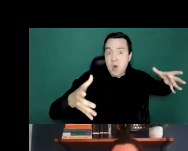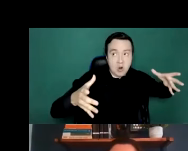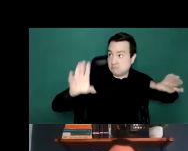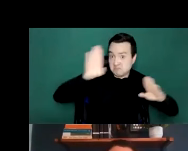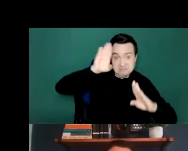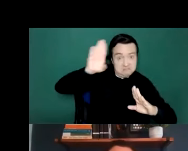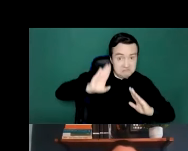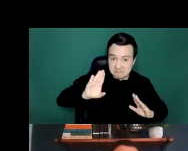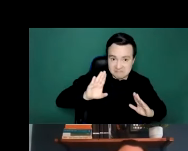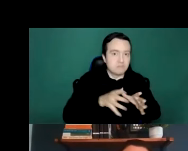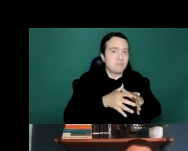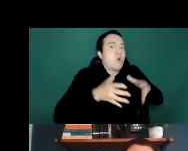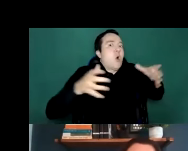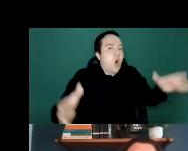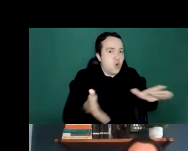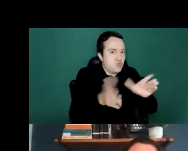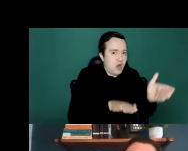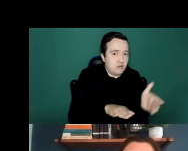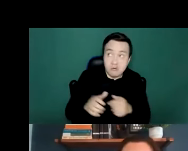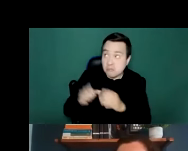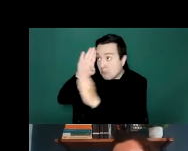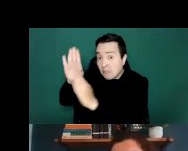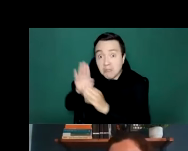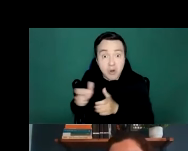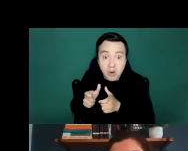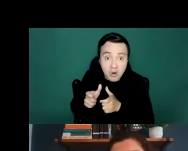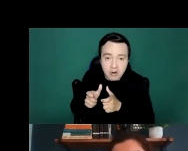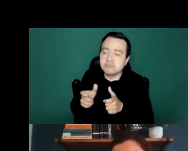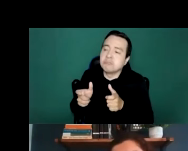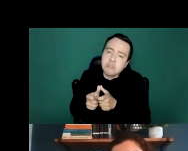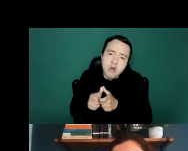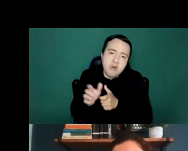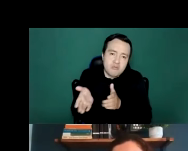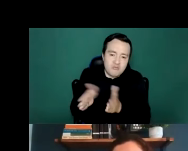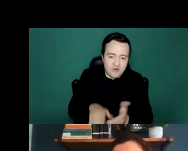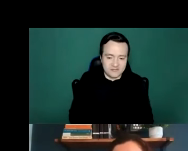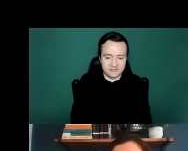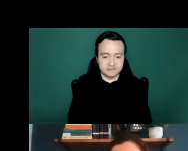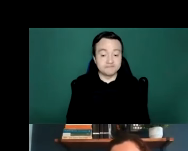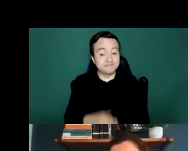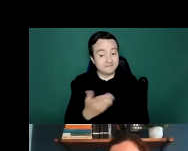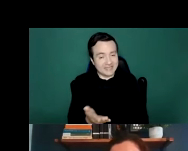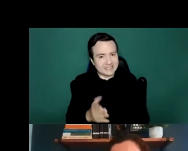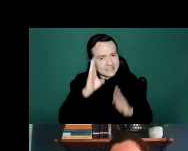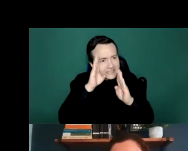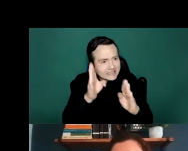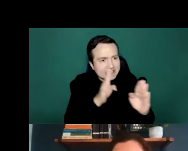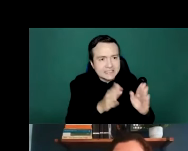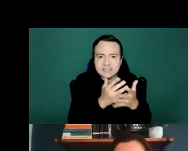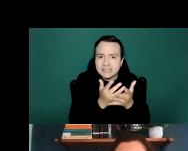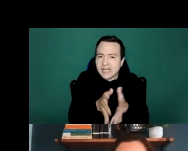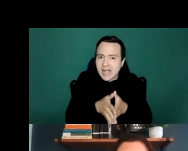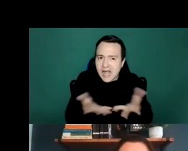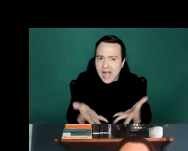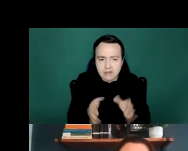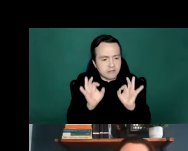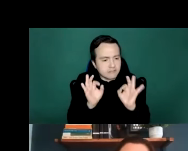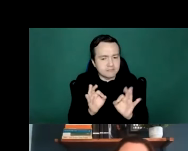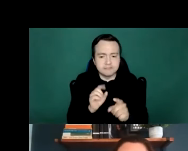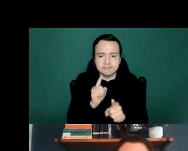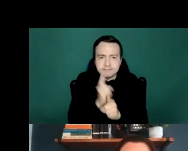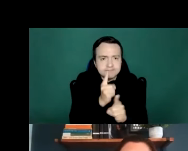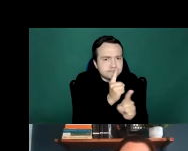la necesidad de mejorar la búsqueda de atención oportuna para poder tener un efecto positivo en las tasas de mortalidad, pero